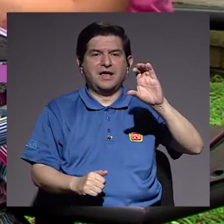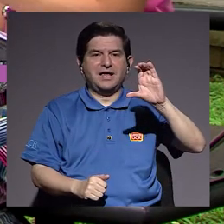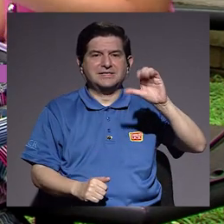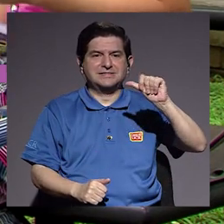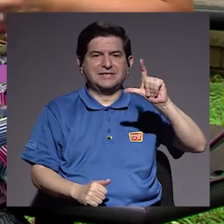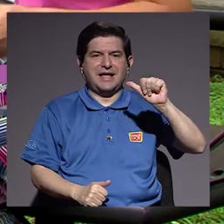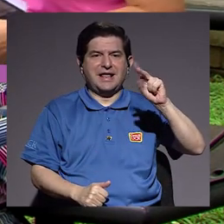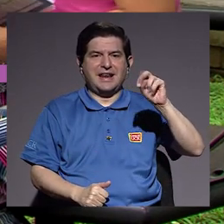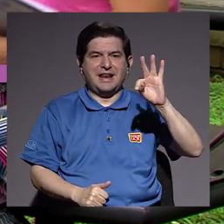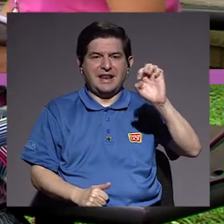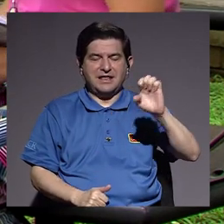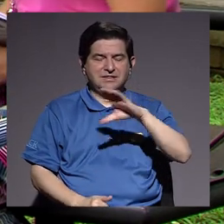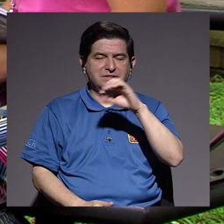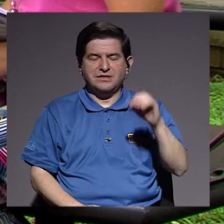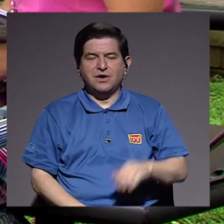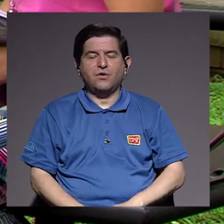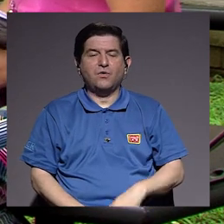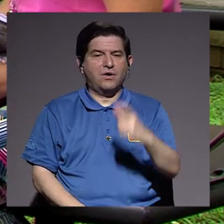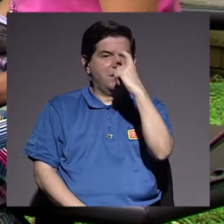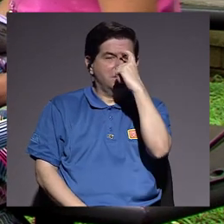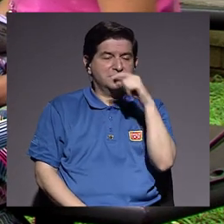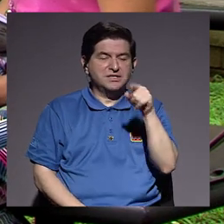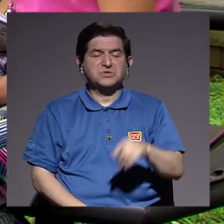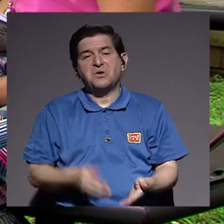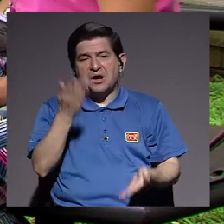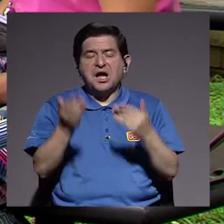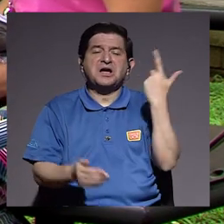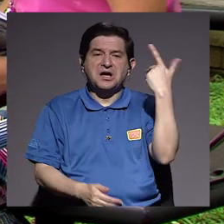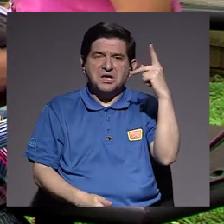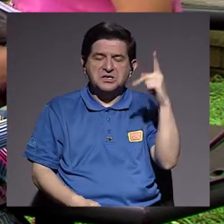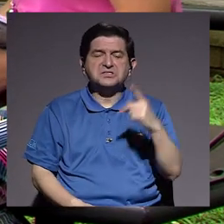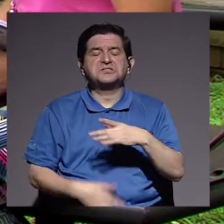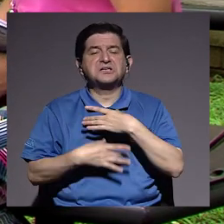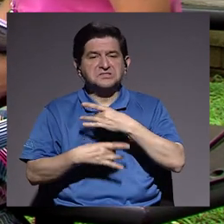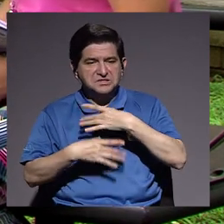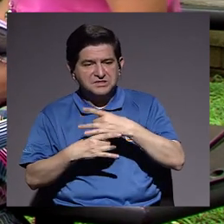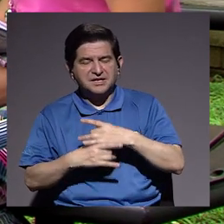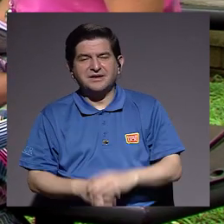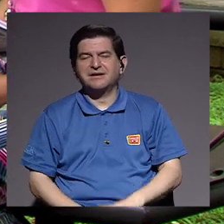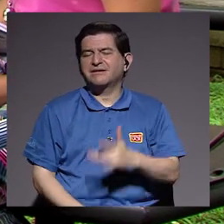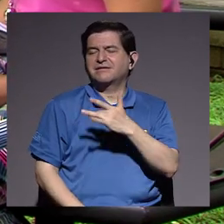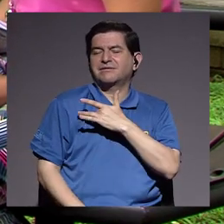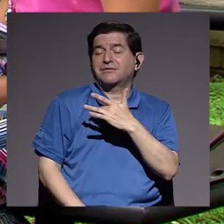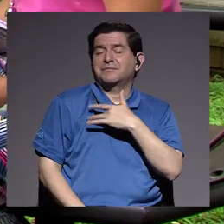Bello Horizonte, en Escazú, la incertidumbre se vuelve algo que puede ser un riesgo y que puede ser hasta atractivo, ¿verdad?